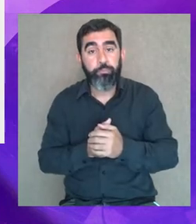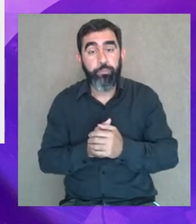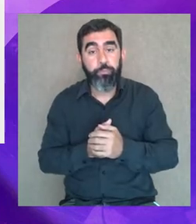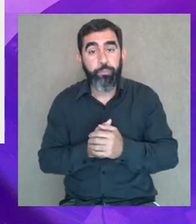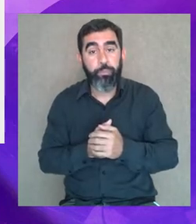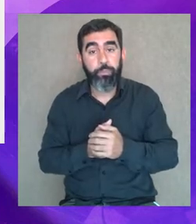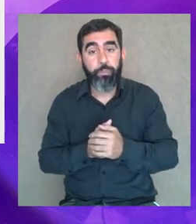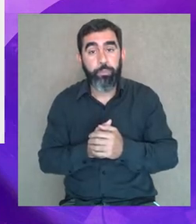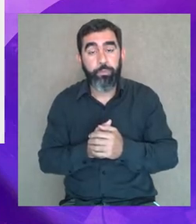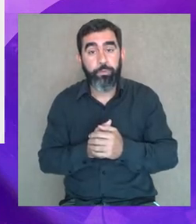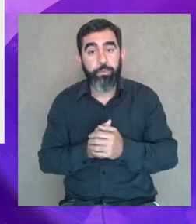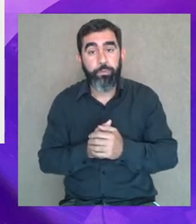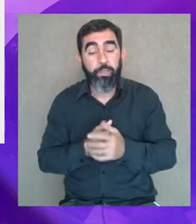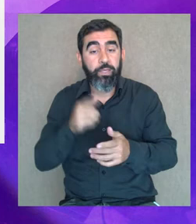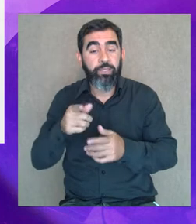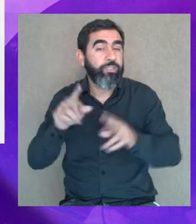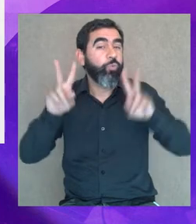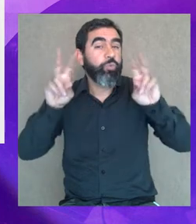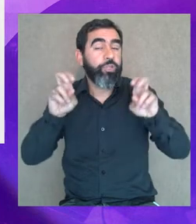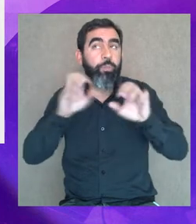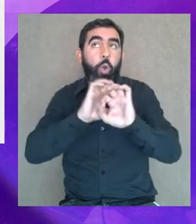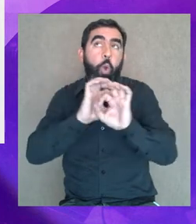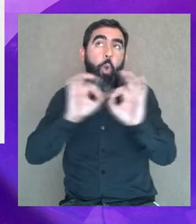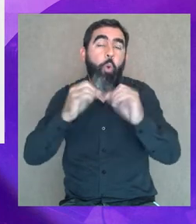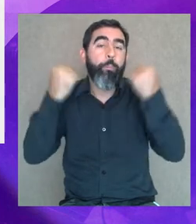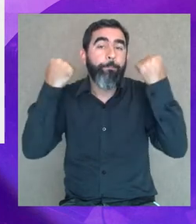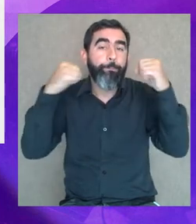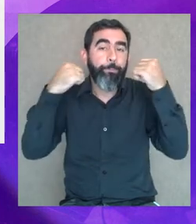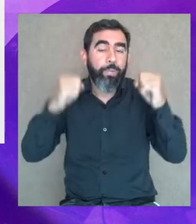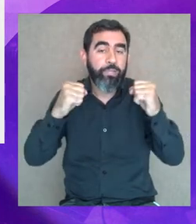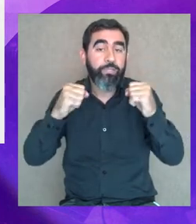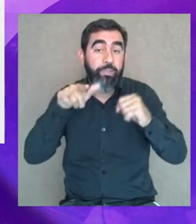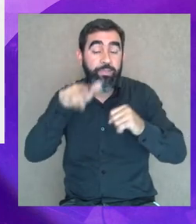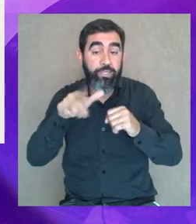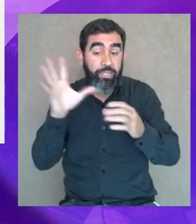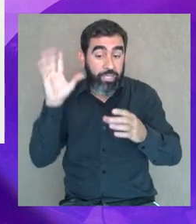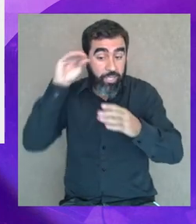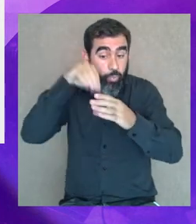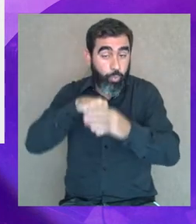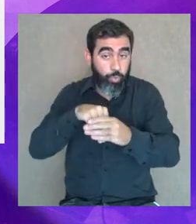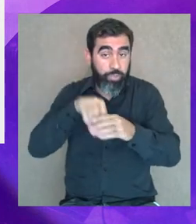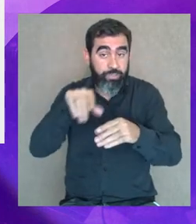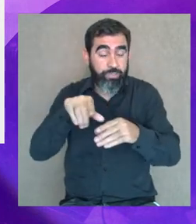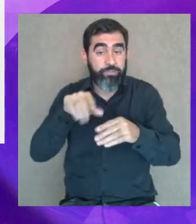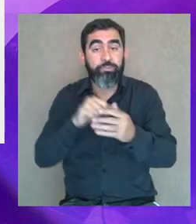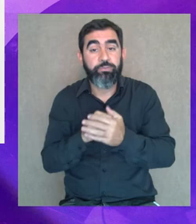este es un un fenómeno una práctica que la de incluir y